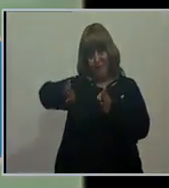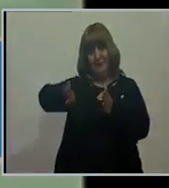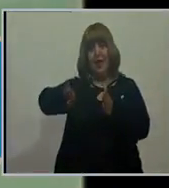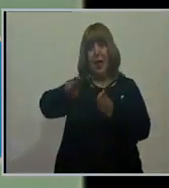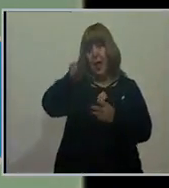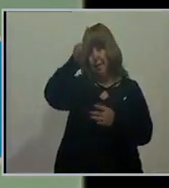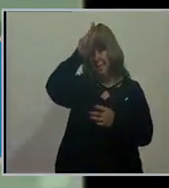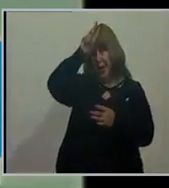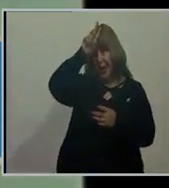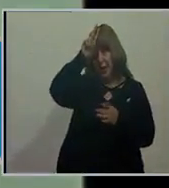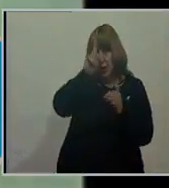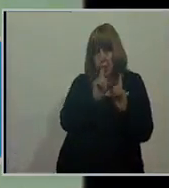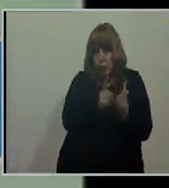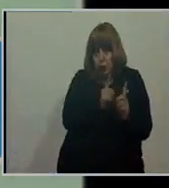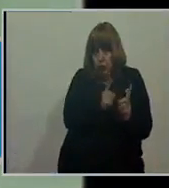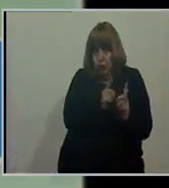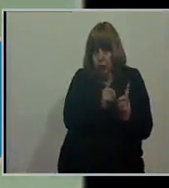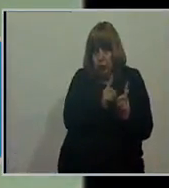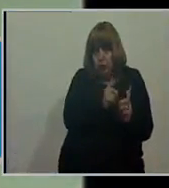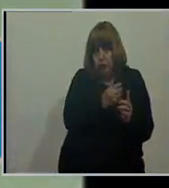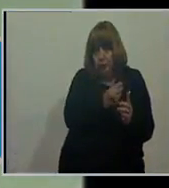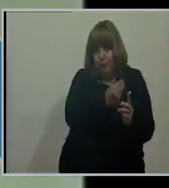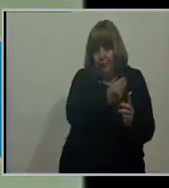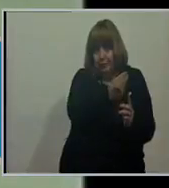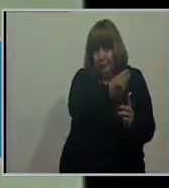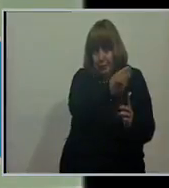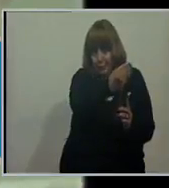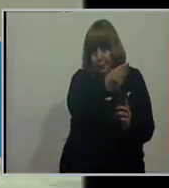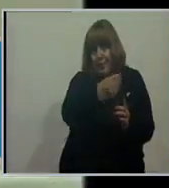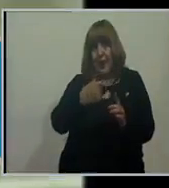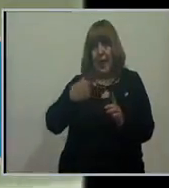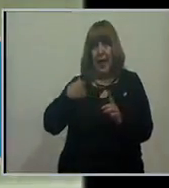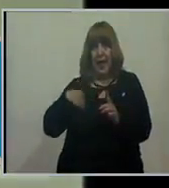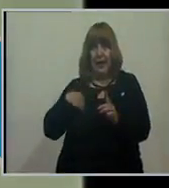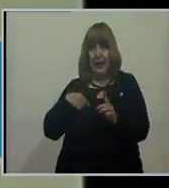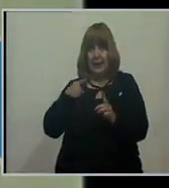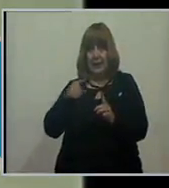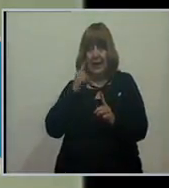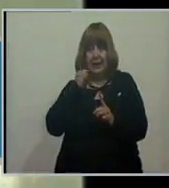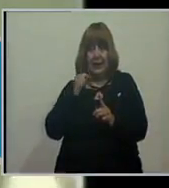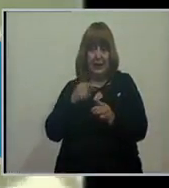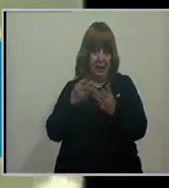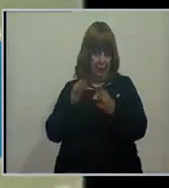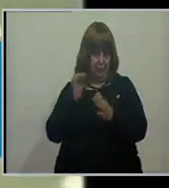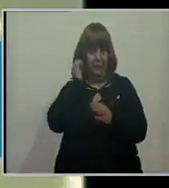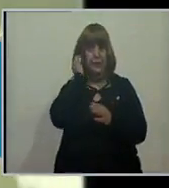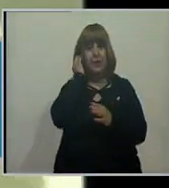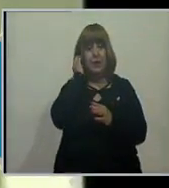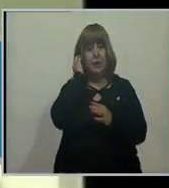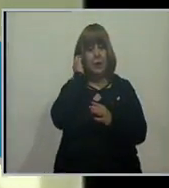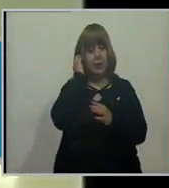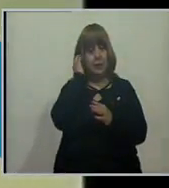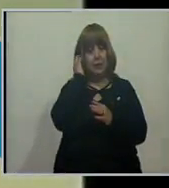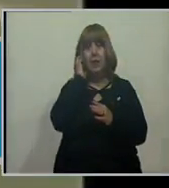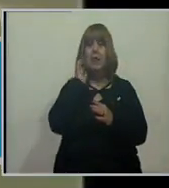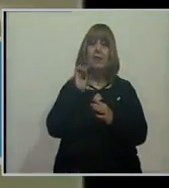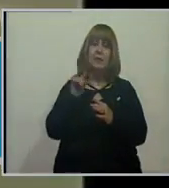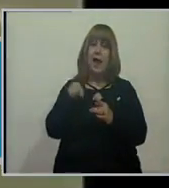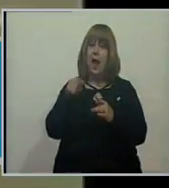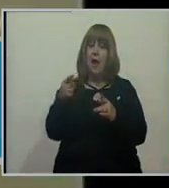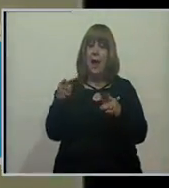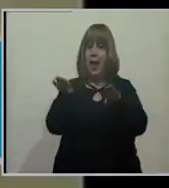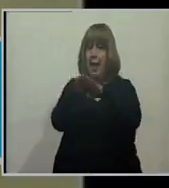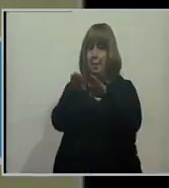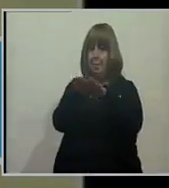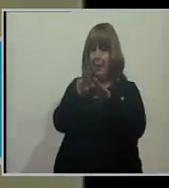que ha sido de lo más bonito que ha tenido la historia del fútbol de su país. Ahí vemos cómo empataba 2-2